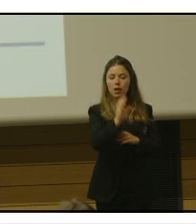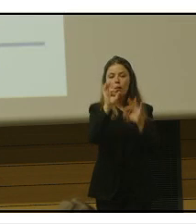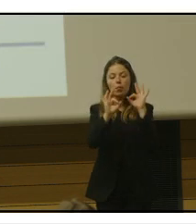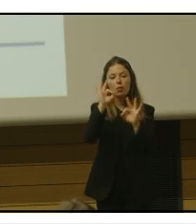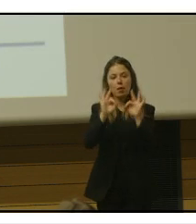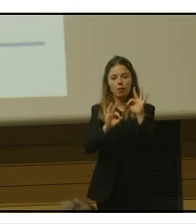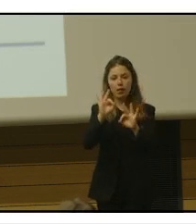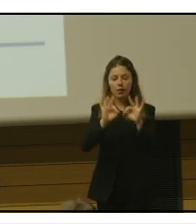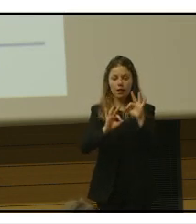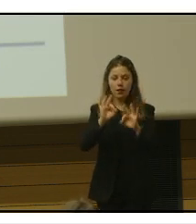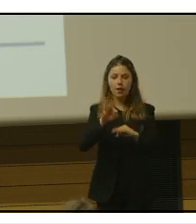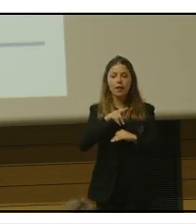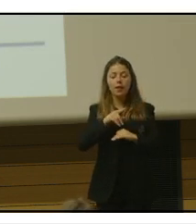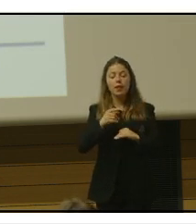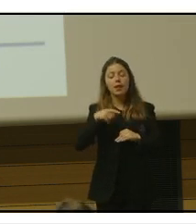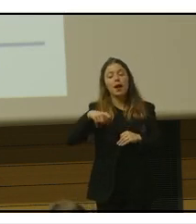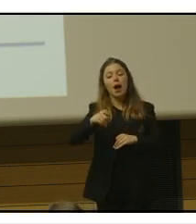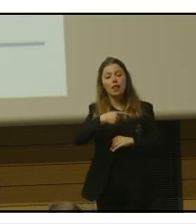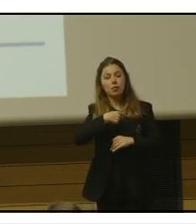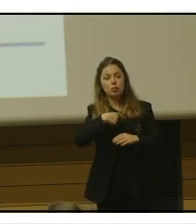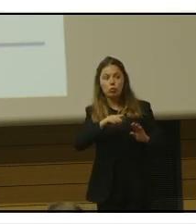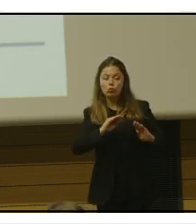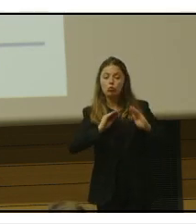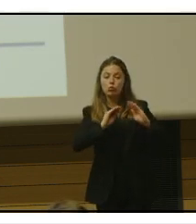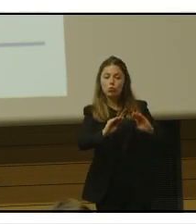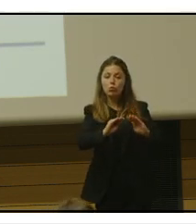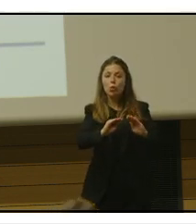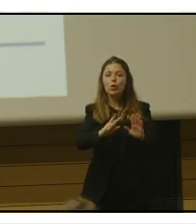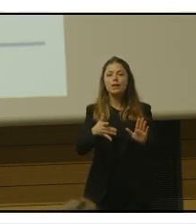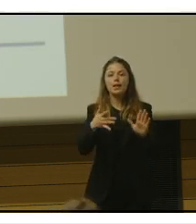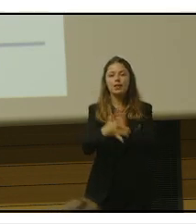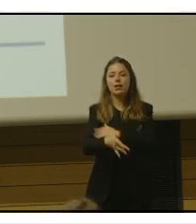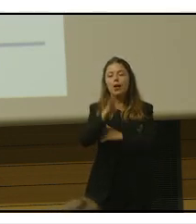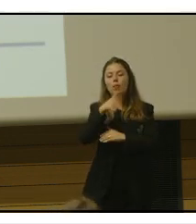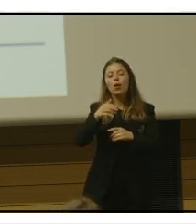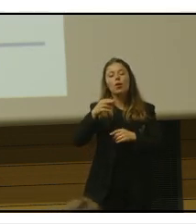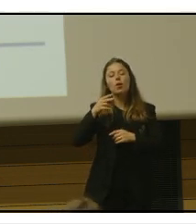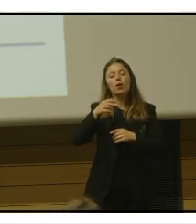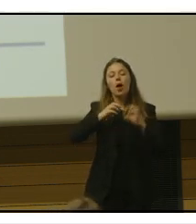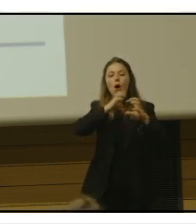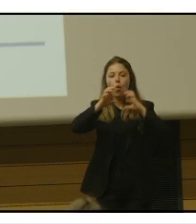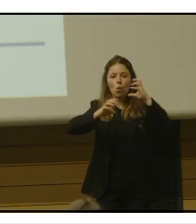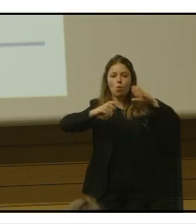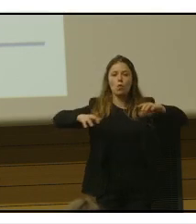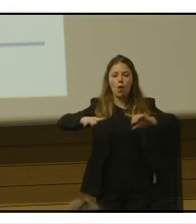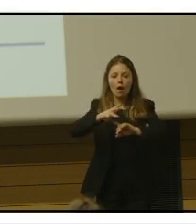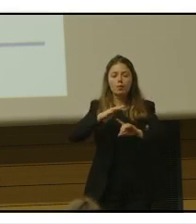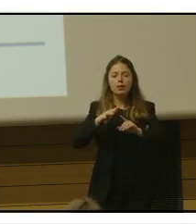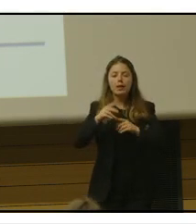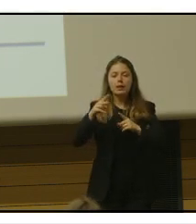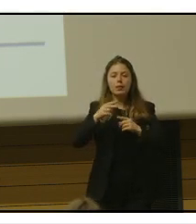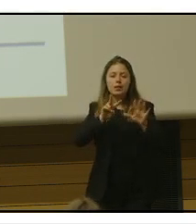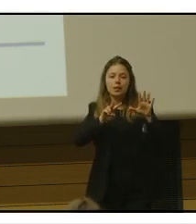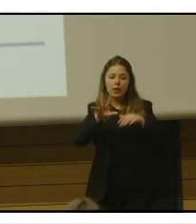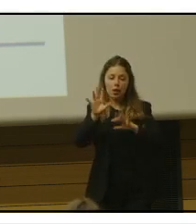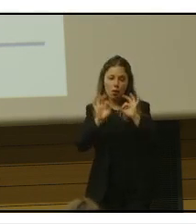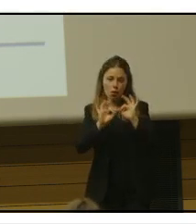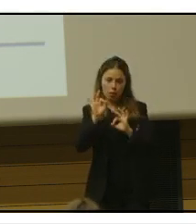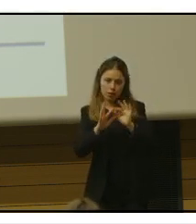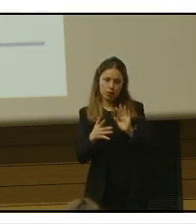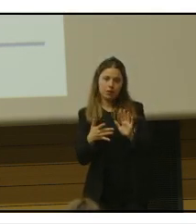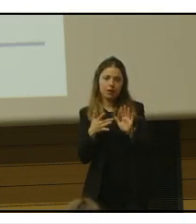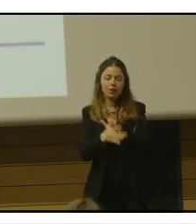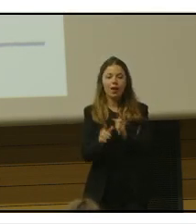de que su cáncer de pulmón se debiese a la exposición a humo ambiental de tabaco era del 75%. Bueno, pues esto marcó un